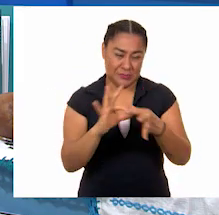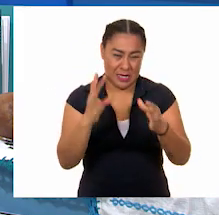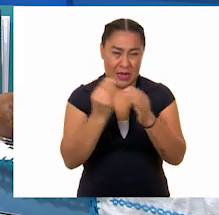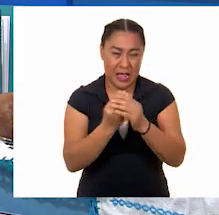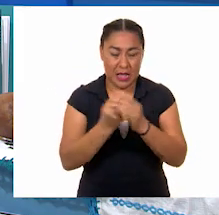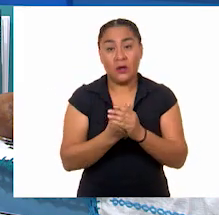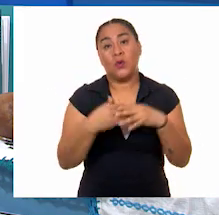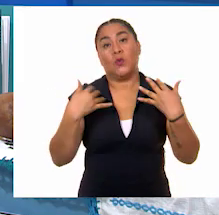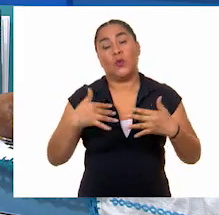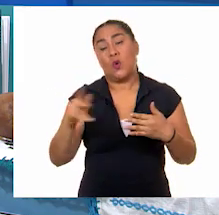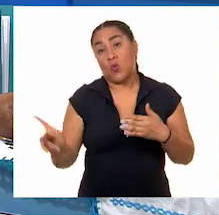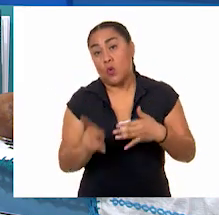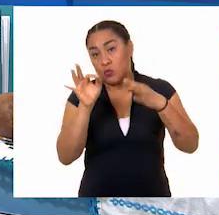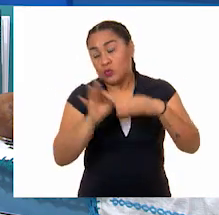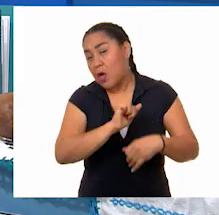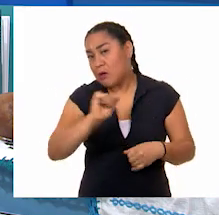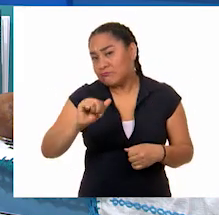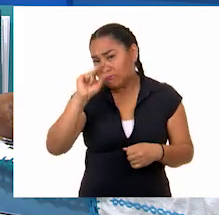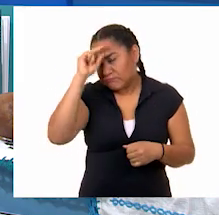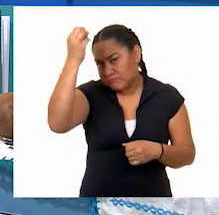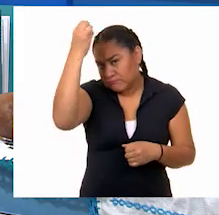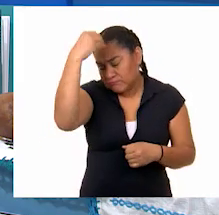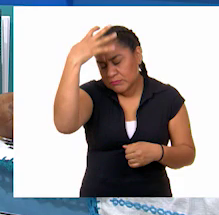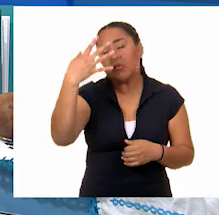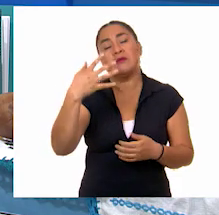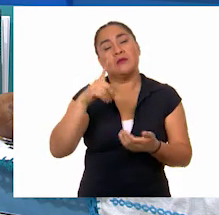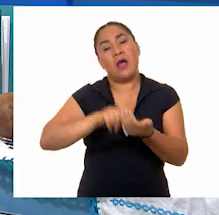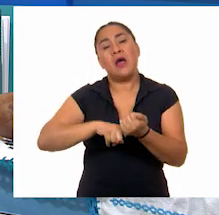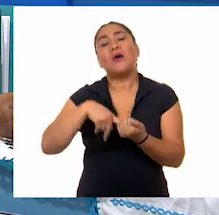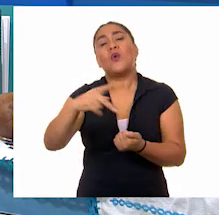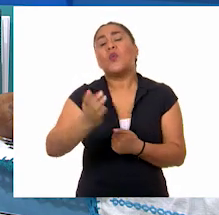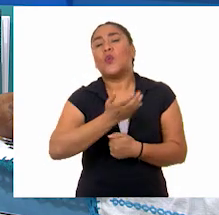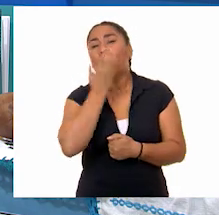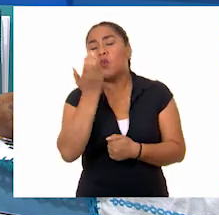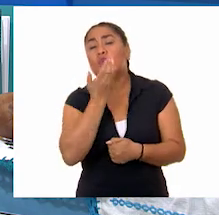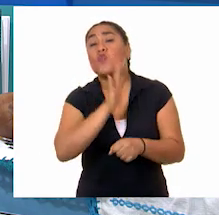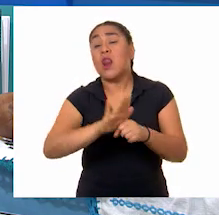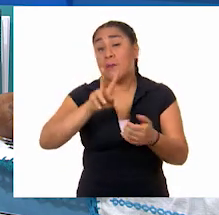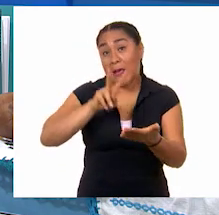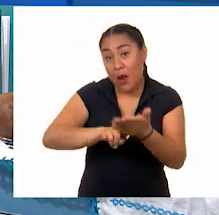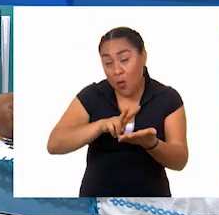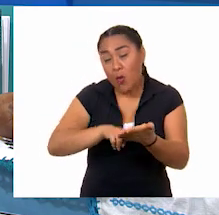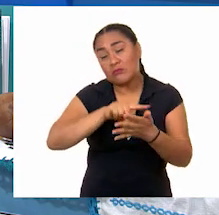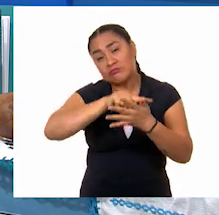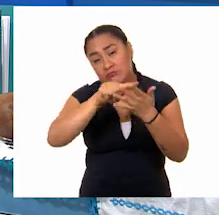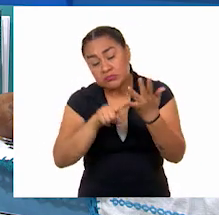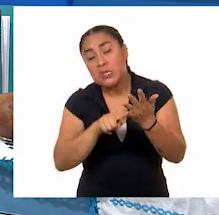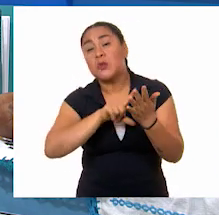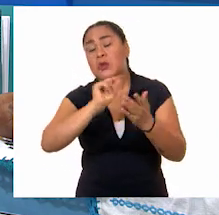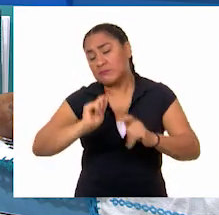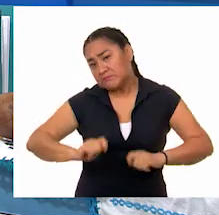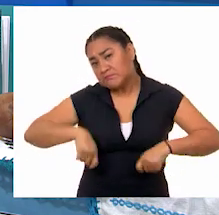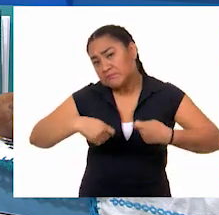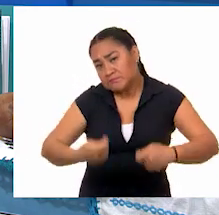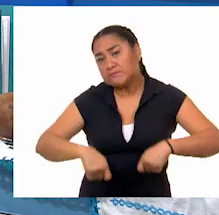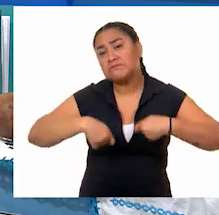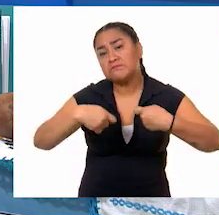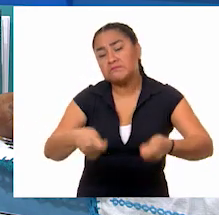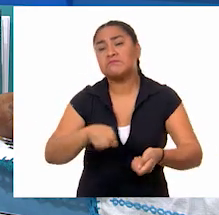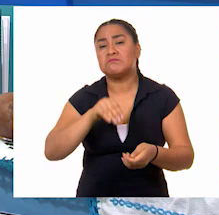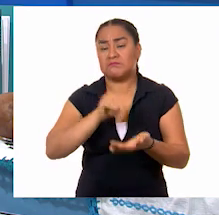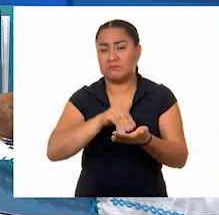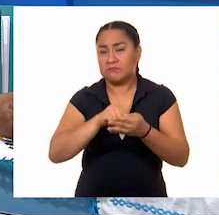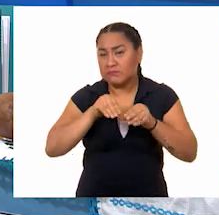de la sabiduría de los pueblos originarios está resguardada en la tradición oral, misma que ha sido transmitida de generación en